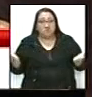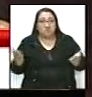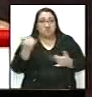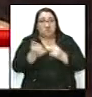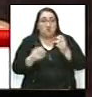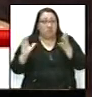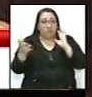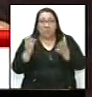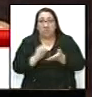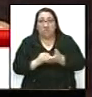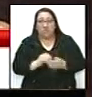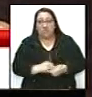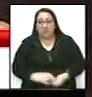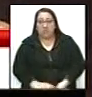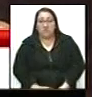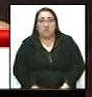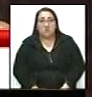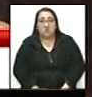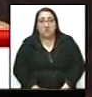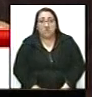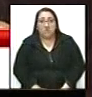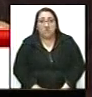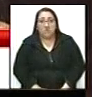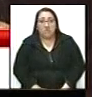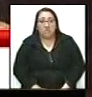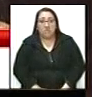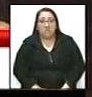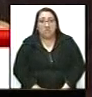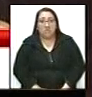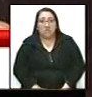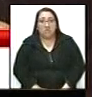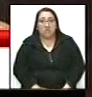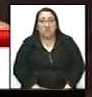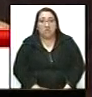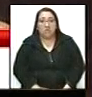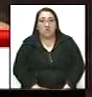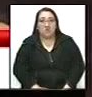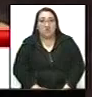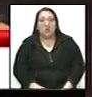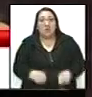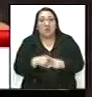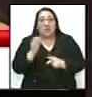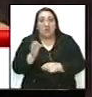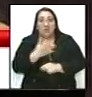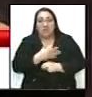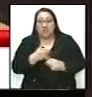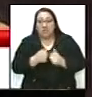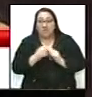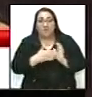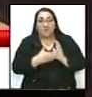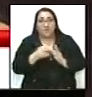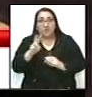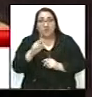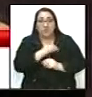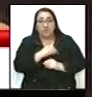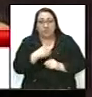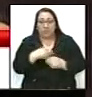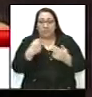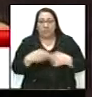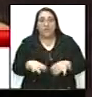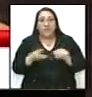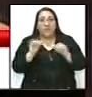de confundirlos mucho más. O sea, no es cierto lo que dice la congresista Violeta. Por otro lado, presidenta, creo que ayer con la presentación de ambos ministros ha